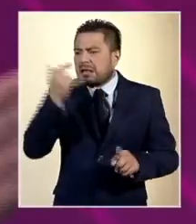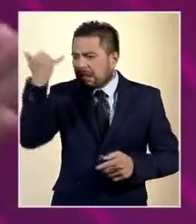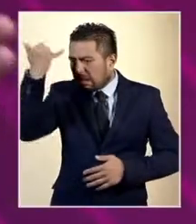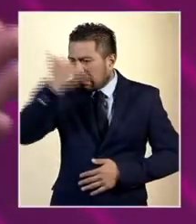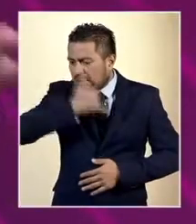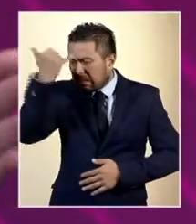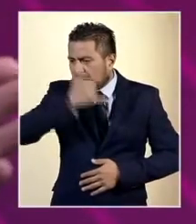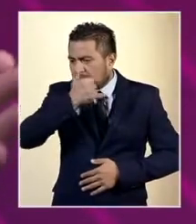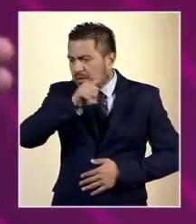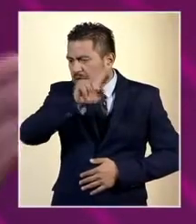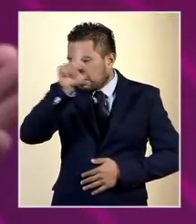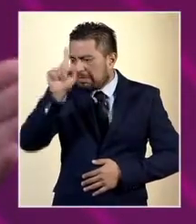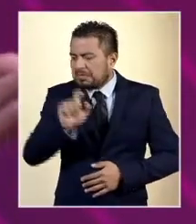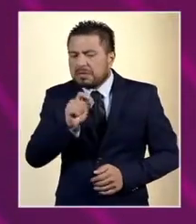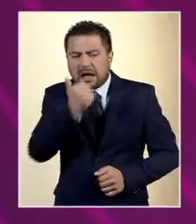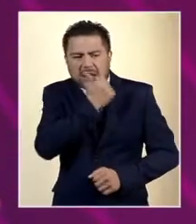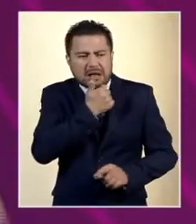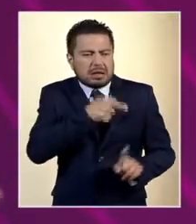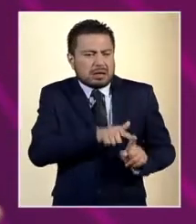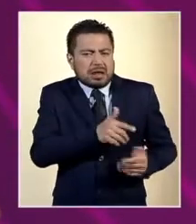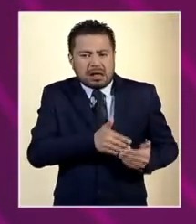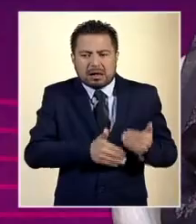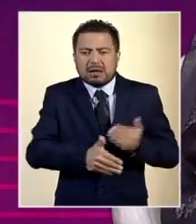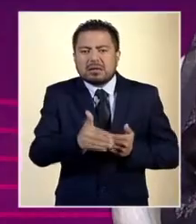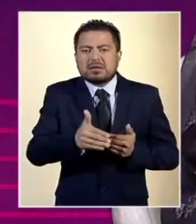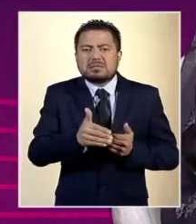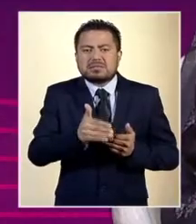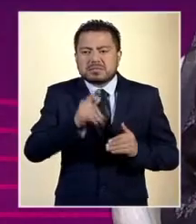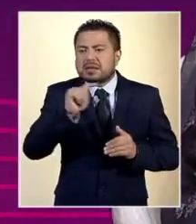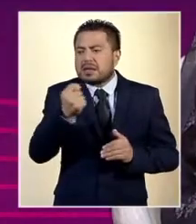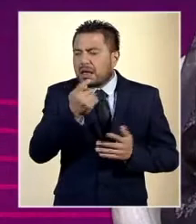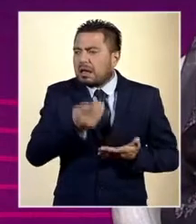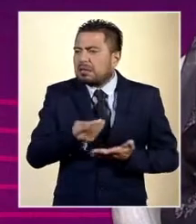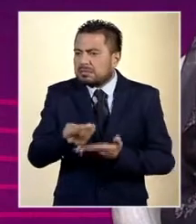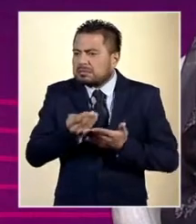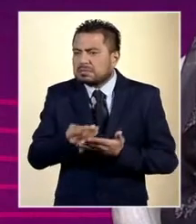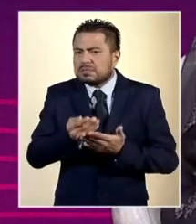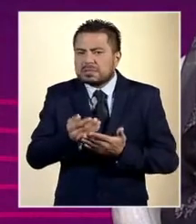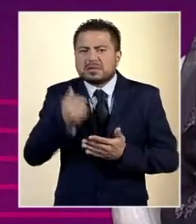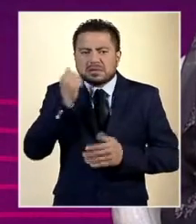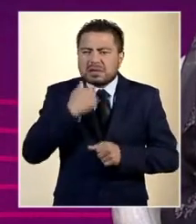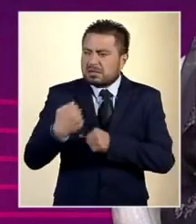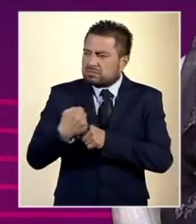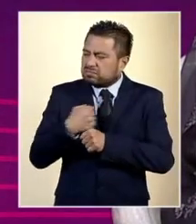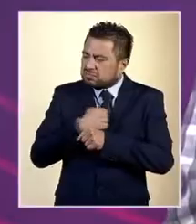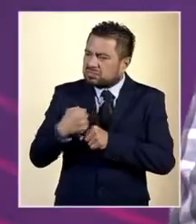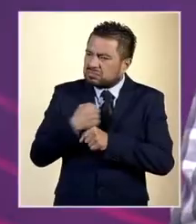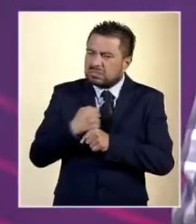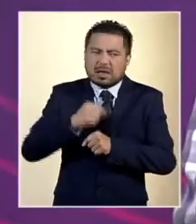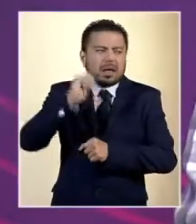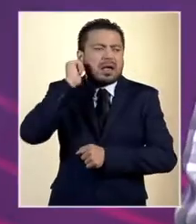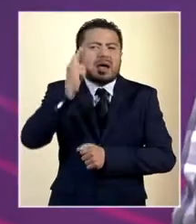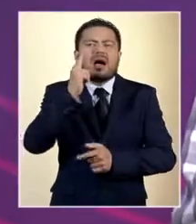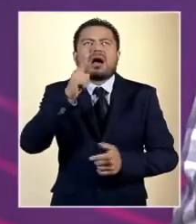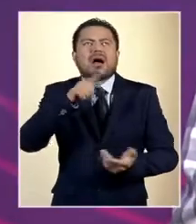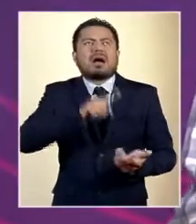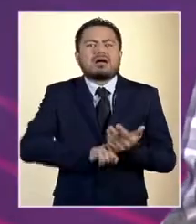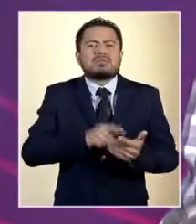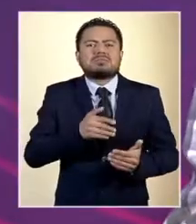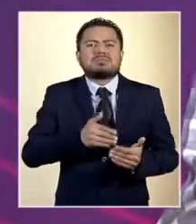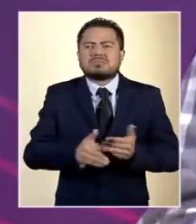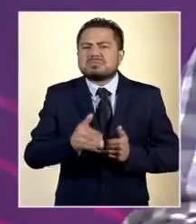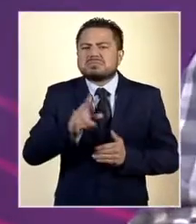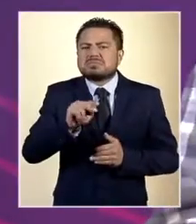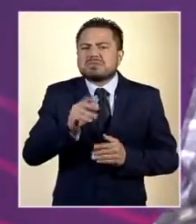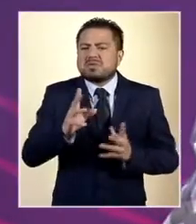percató de que en algún momento tú dejaste de llevar las tareas, que en algún momento llegaste golpeado, que en algún momento pues